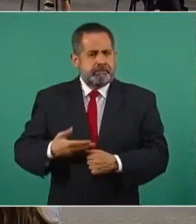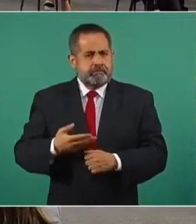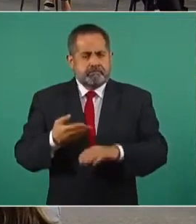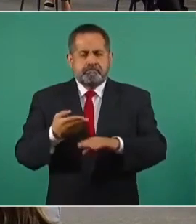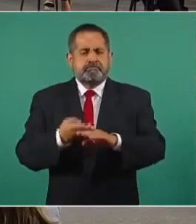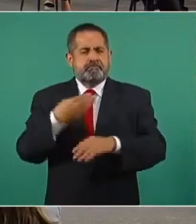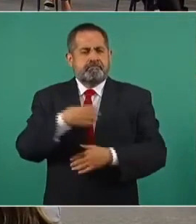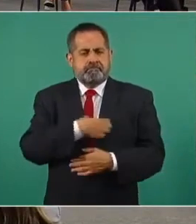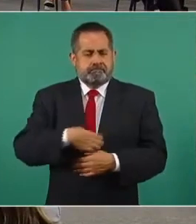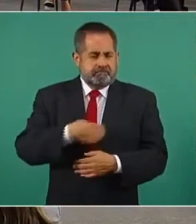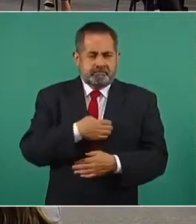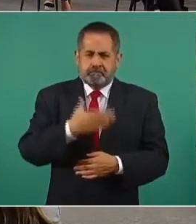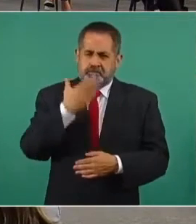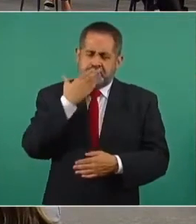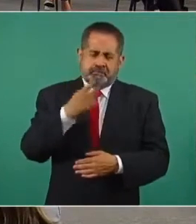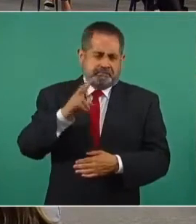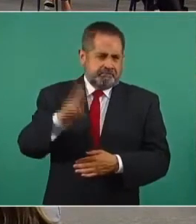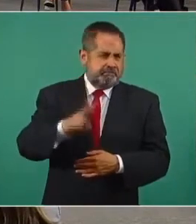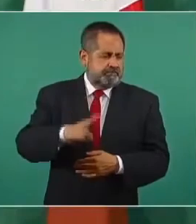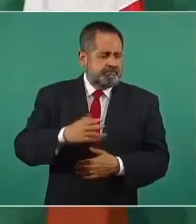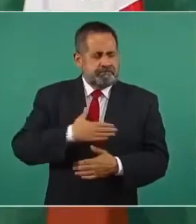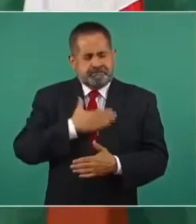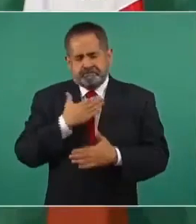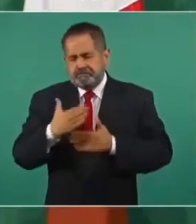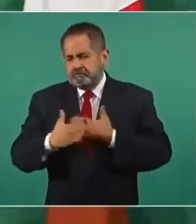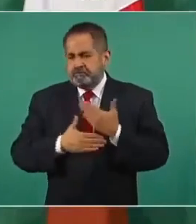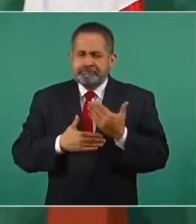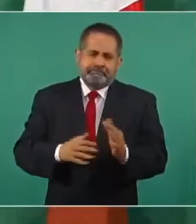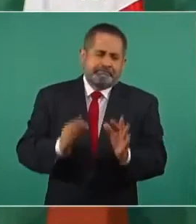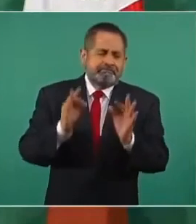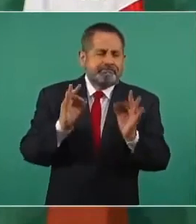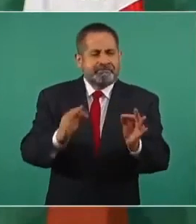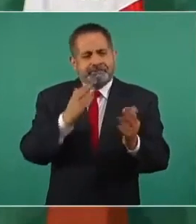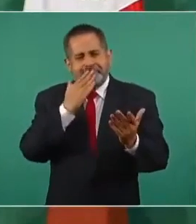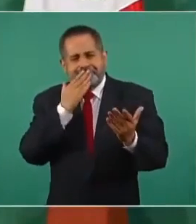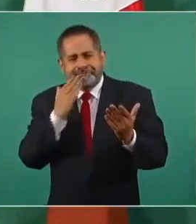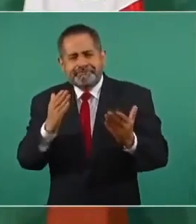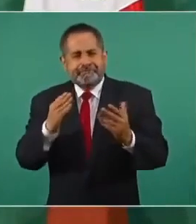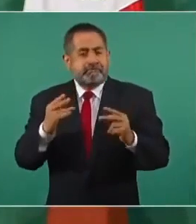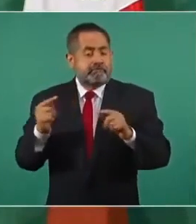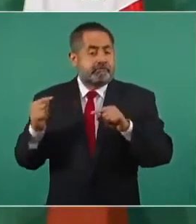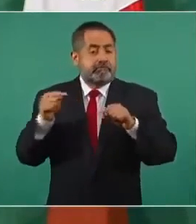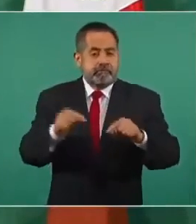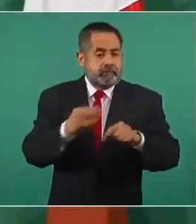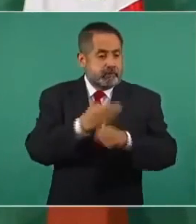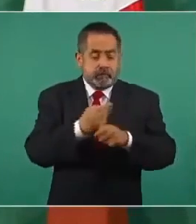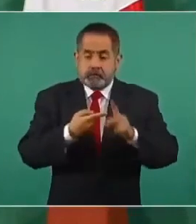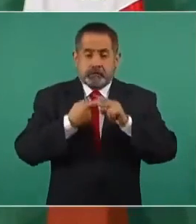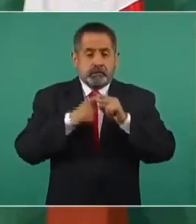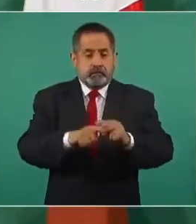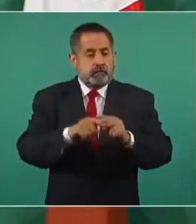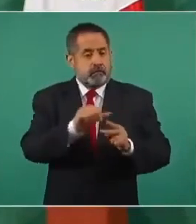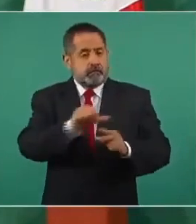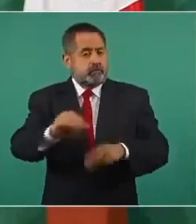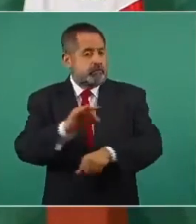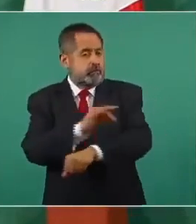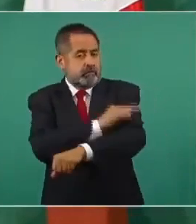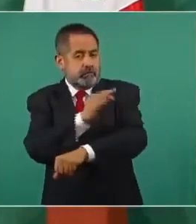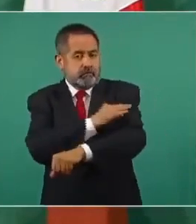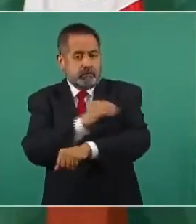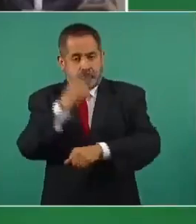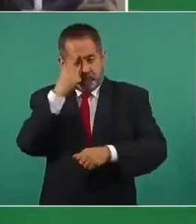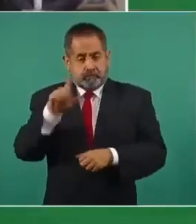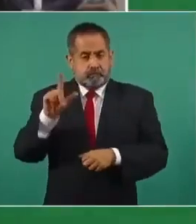contentos. Es un motivo de alegría y de entusiasmo asistir al inicio de la vacunación